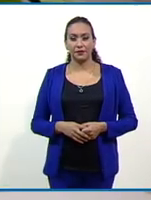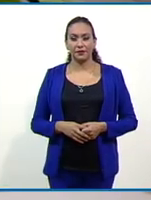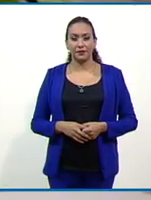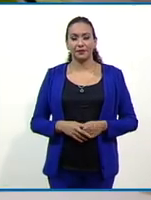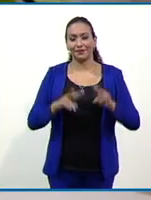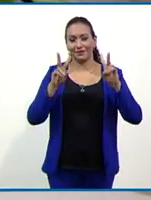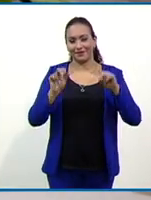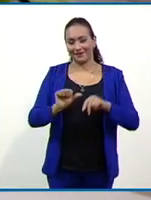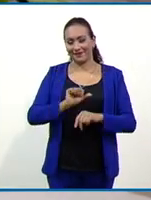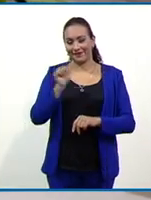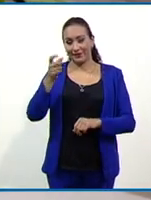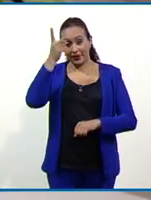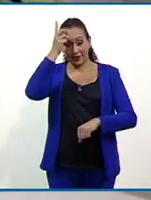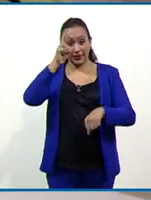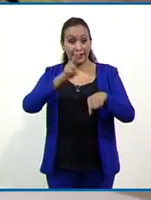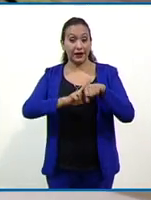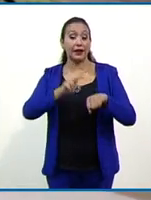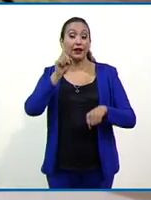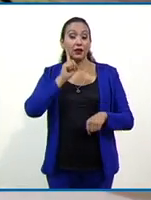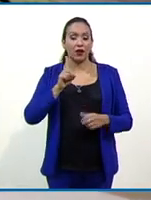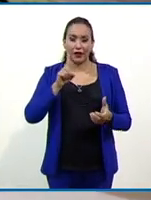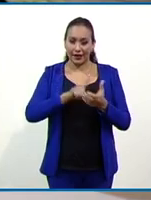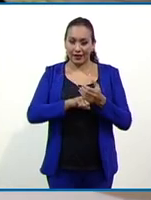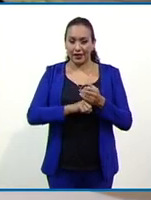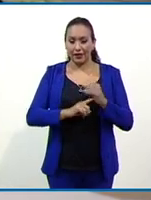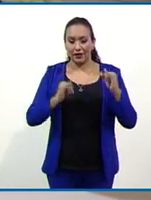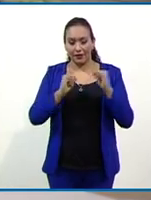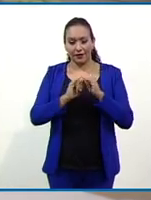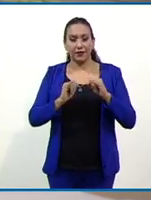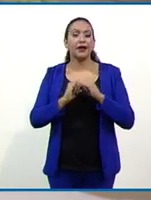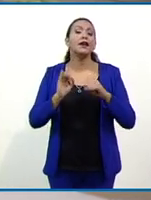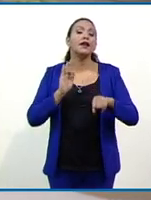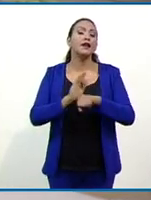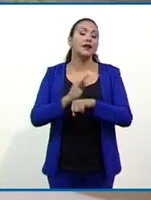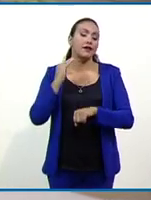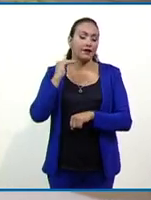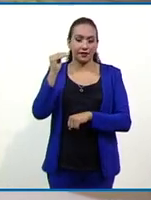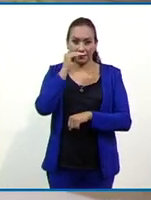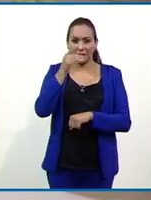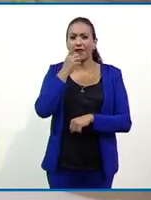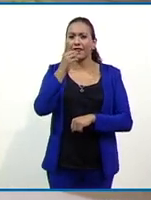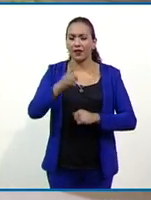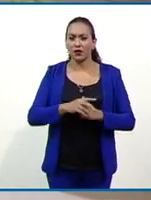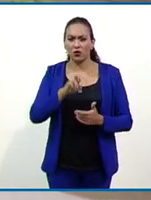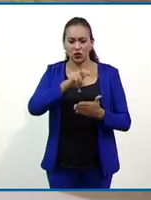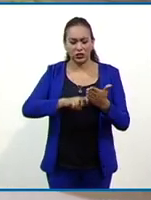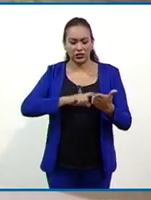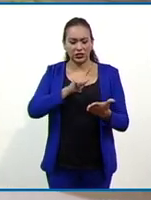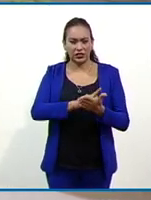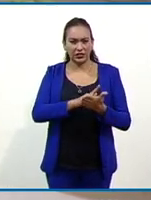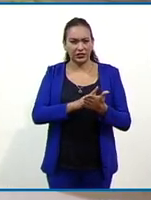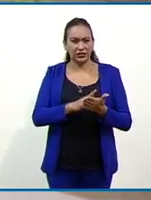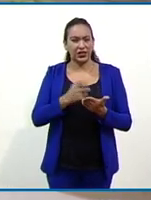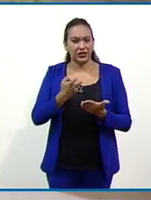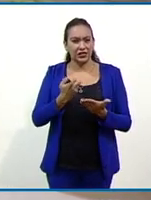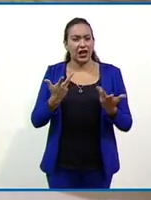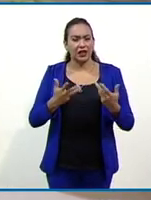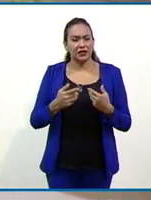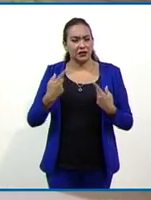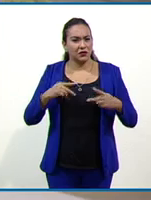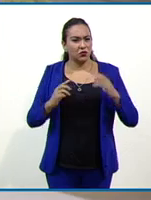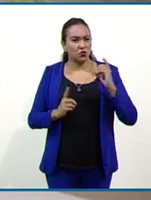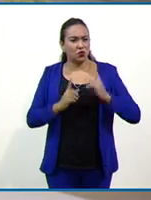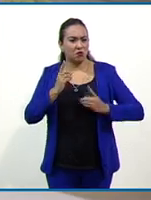En más temas, la directora de la Defensoría Pública Federal advirtió que la reforma judicial genera incertidumbre en el acceso a la